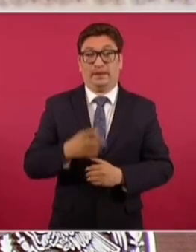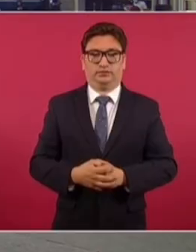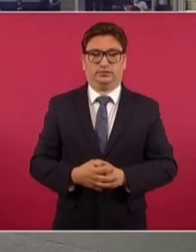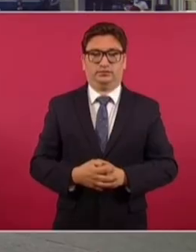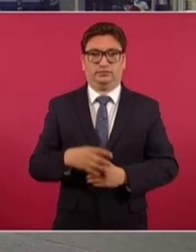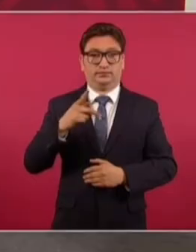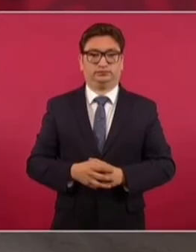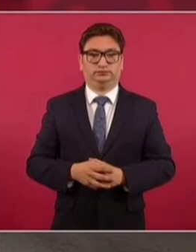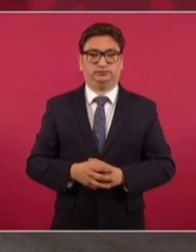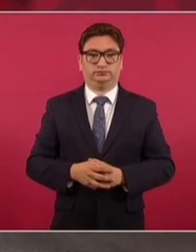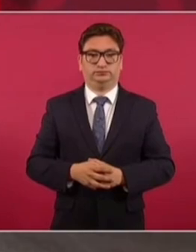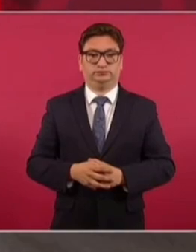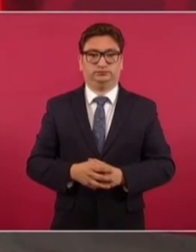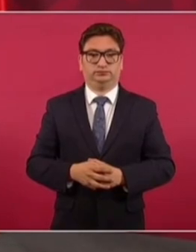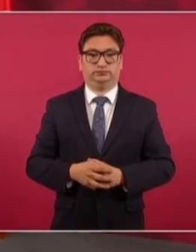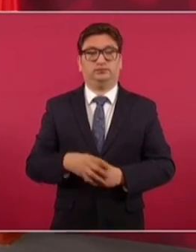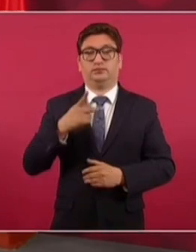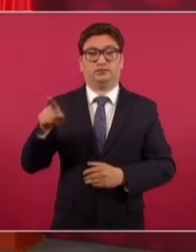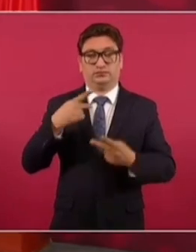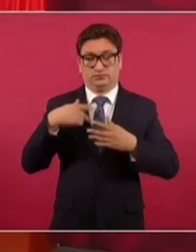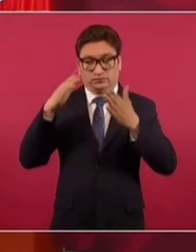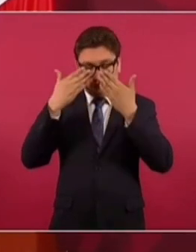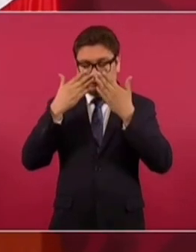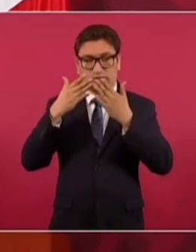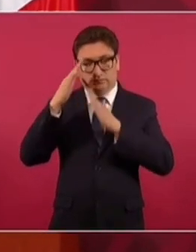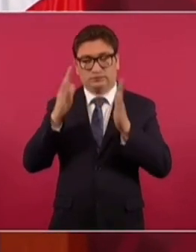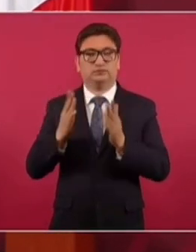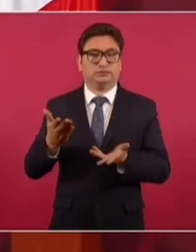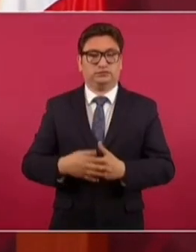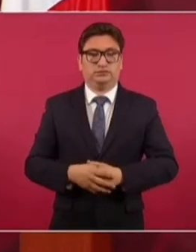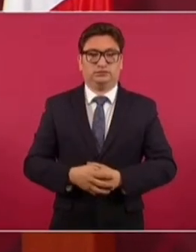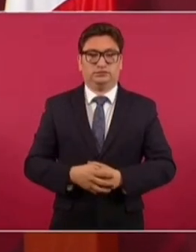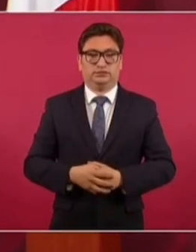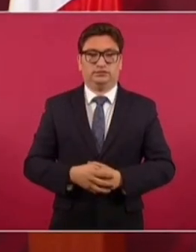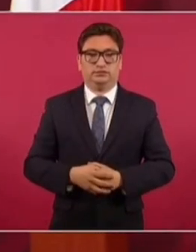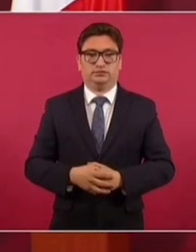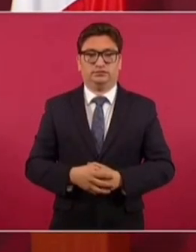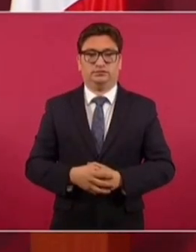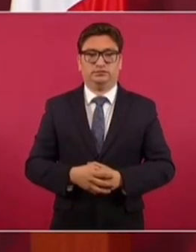más con eso. Pero son muy cerrados y